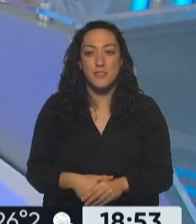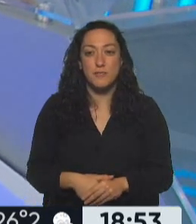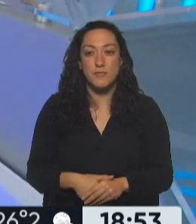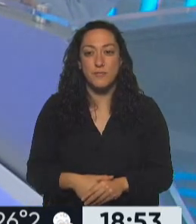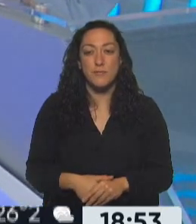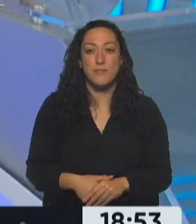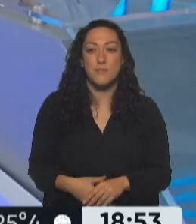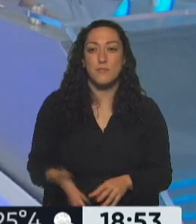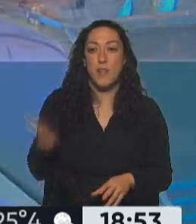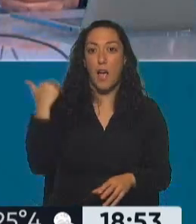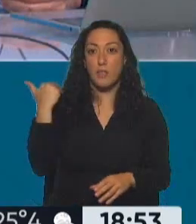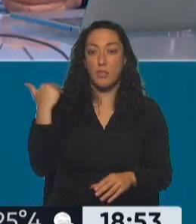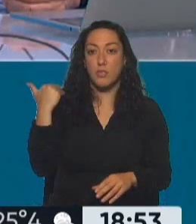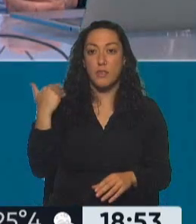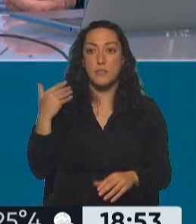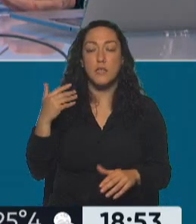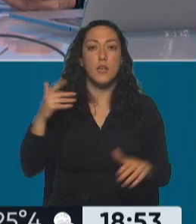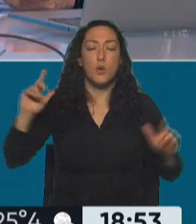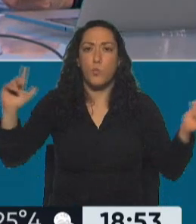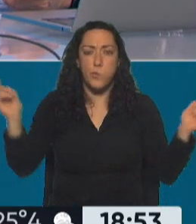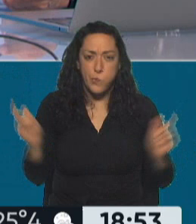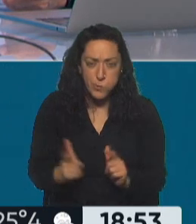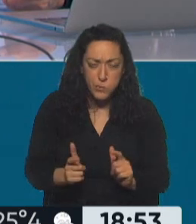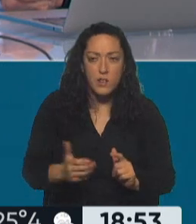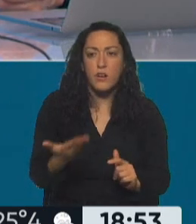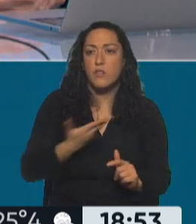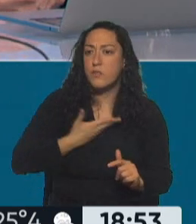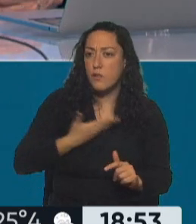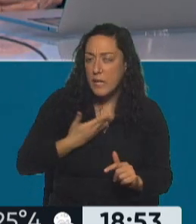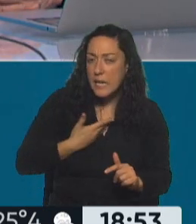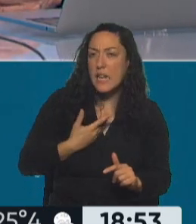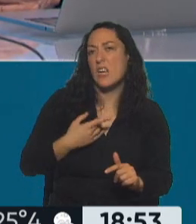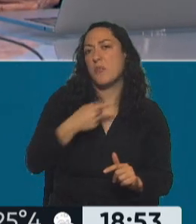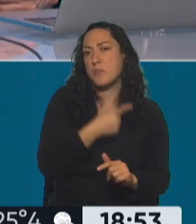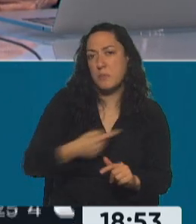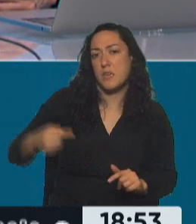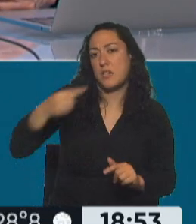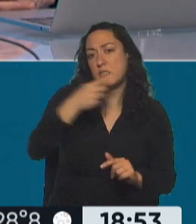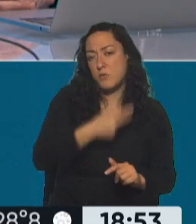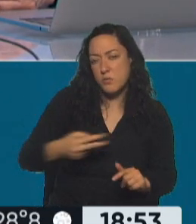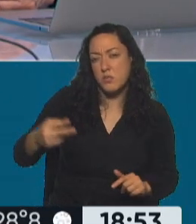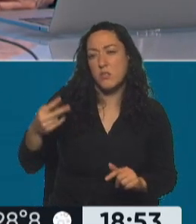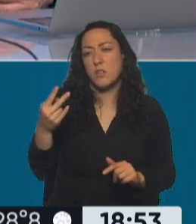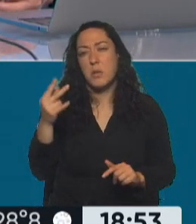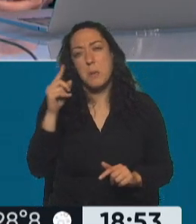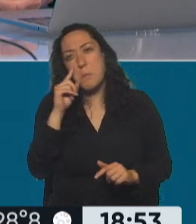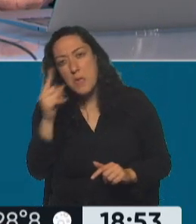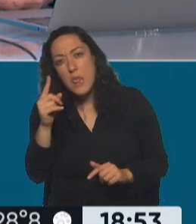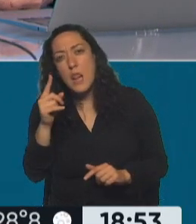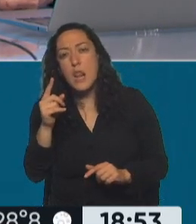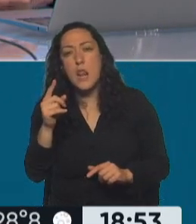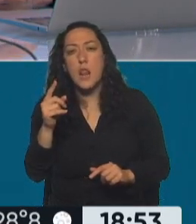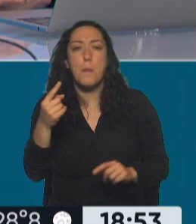año habían bajado significativamente los casos. En febrero, las primeras semanas de febrero, se vieron unos mil casos